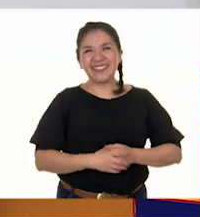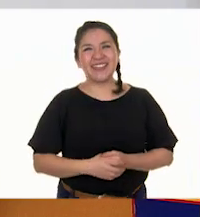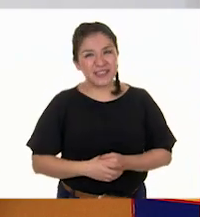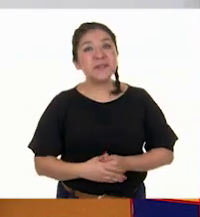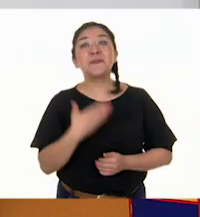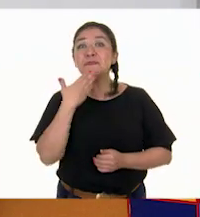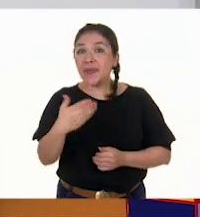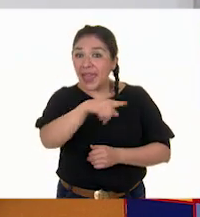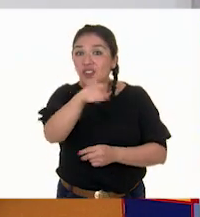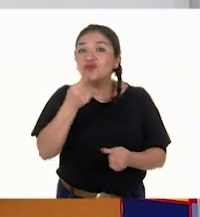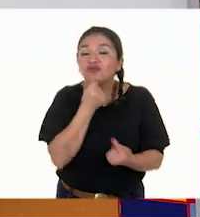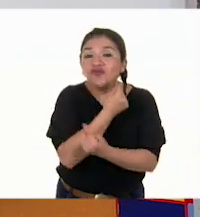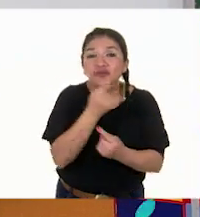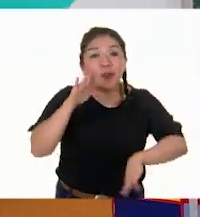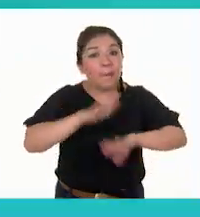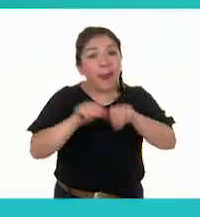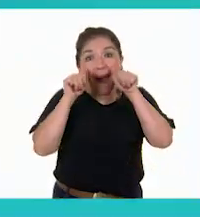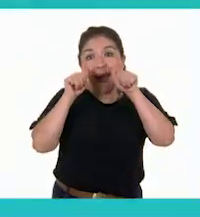Muy bien, niñas y niños.